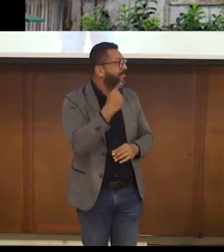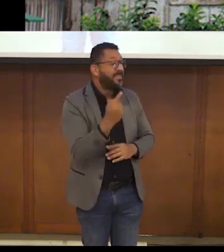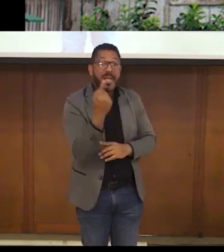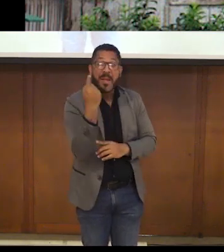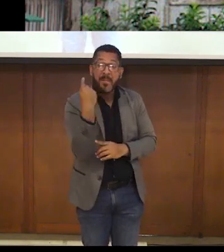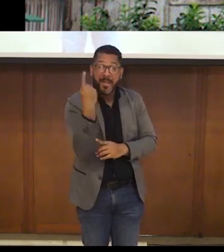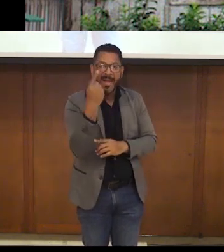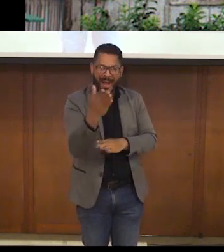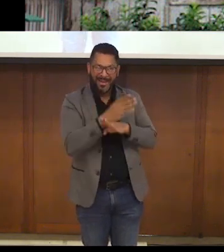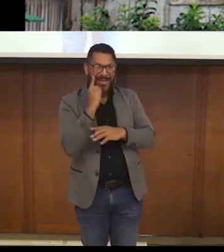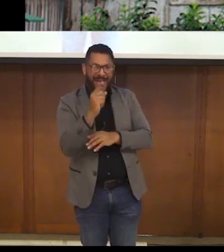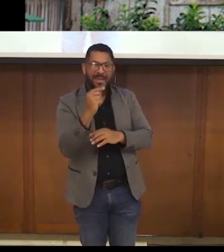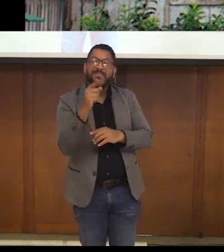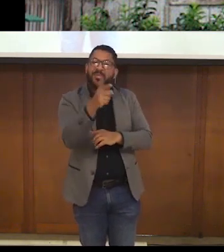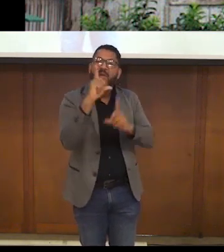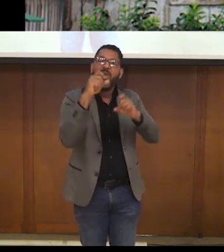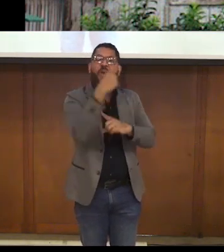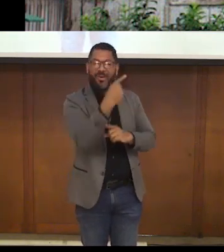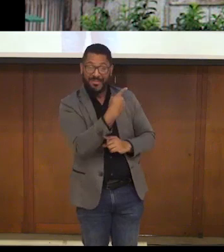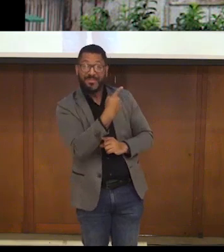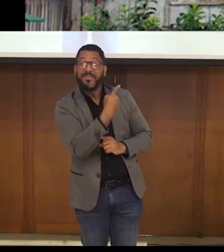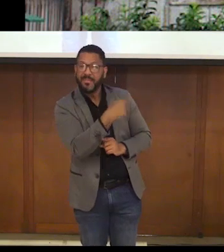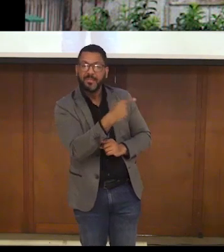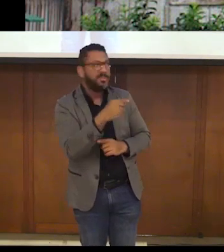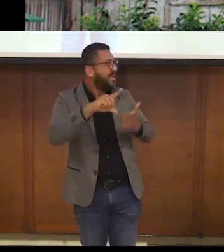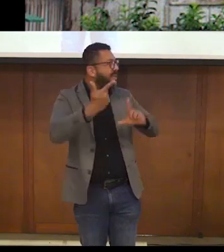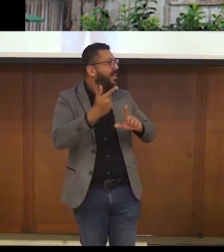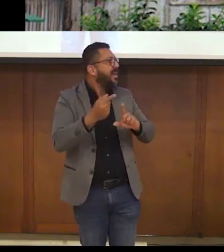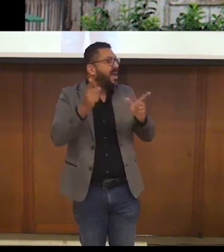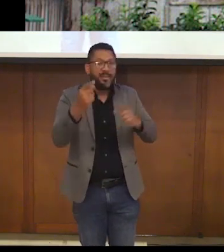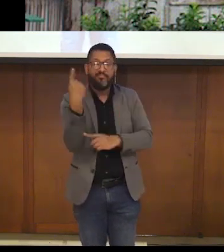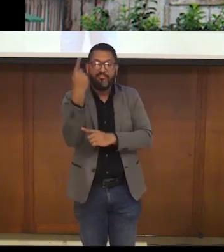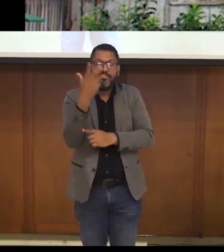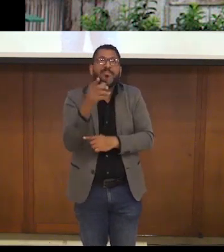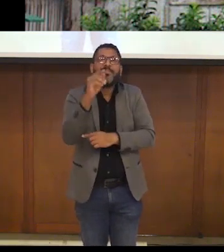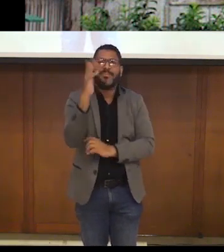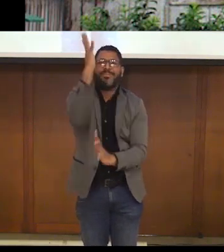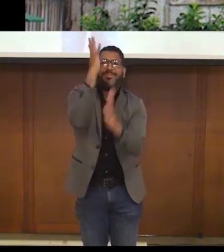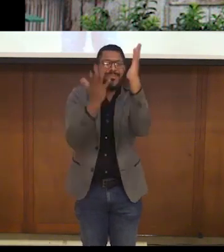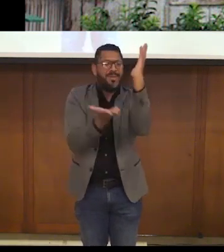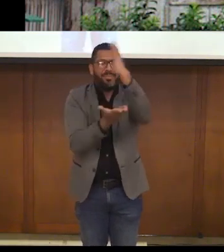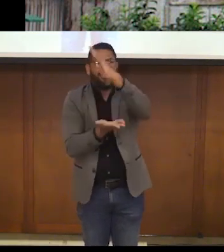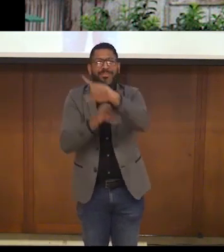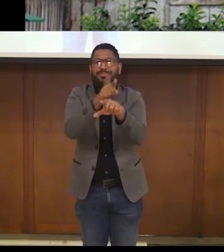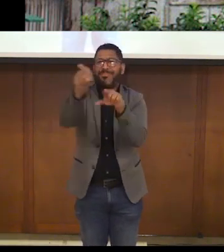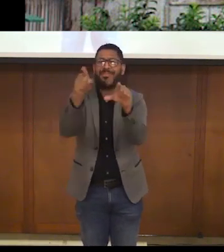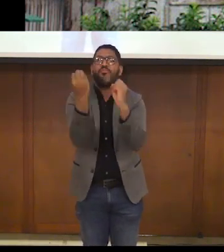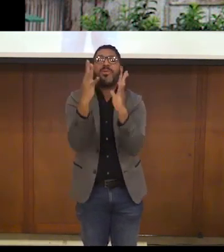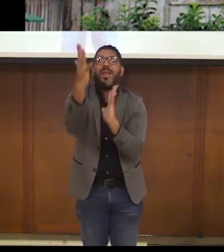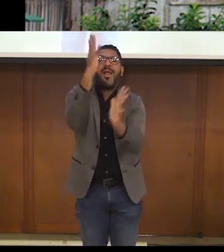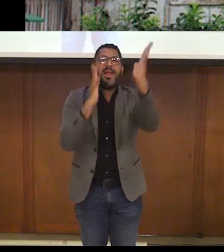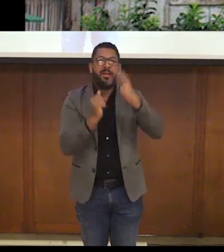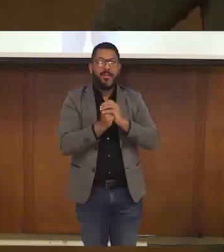eran así. Miren la madera en la anterior. Miren la madera que está ahí lista porque pues son regiones madereras, también son